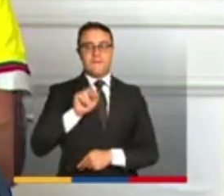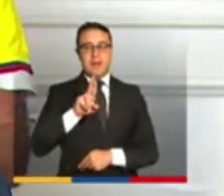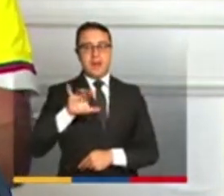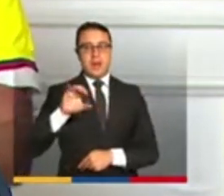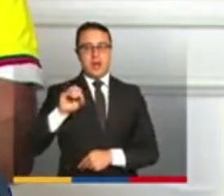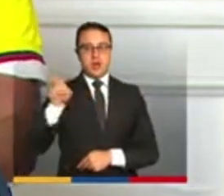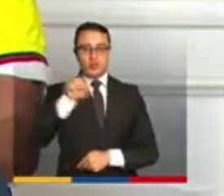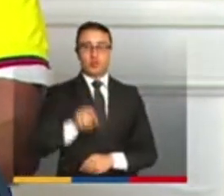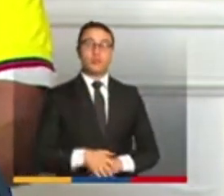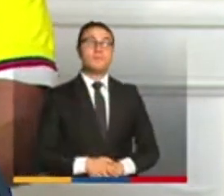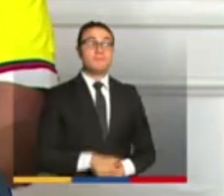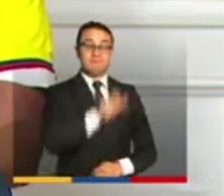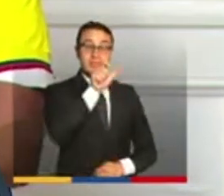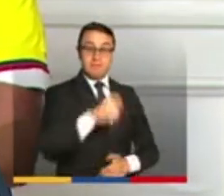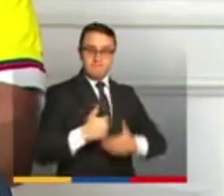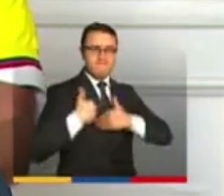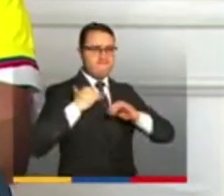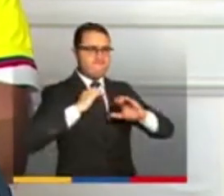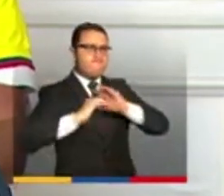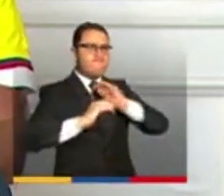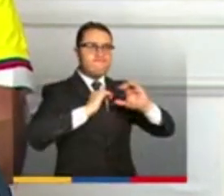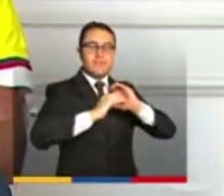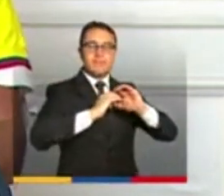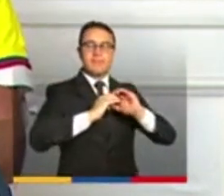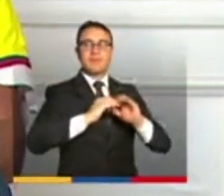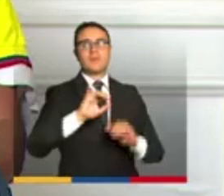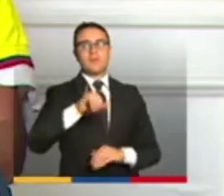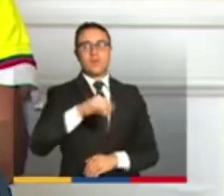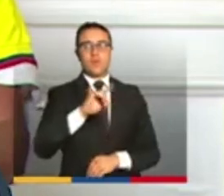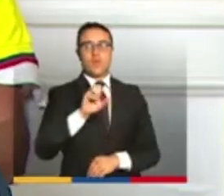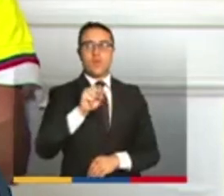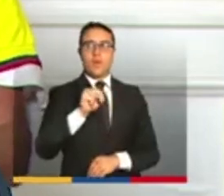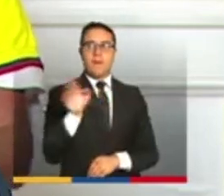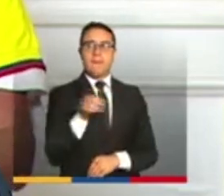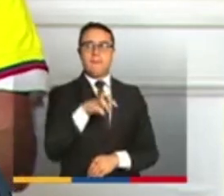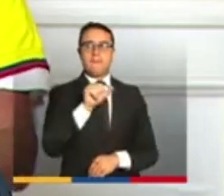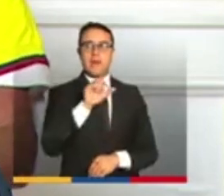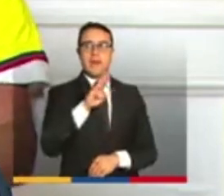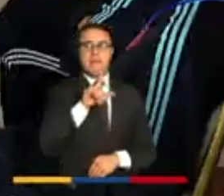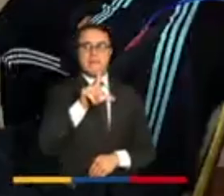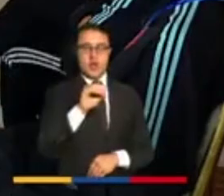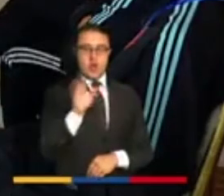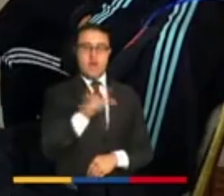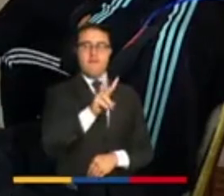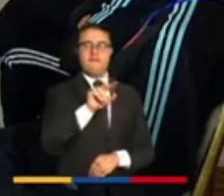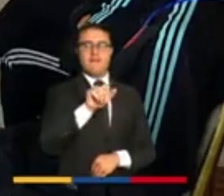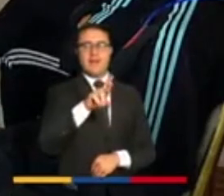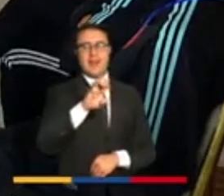Comunicador, Juan Pablo Spitzer Varela, por allá.